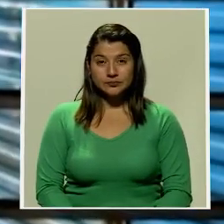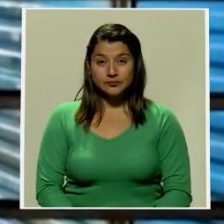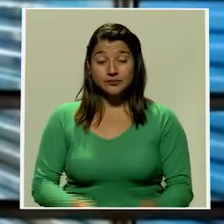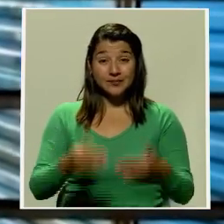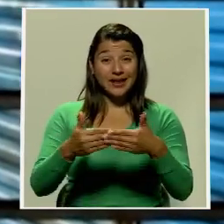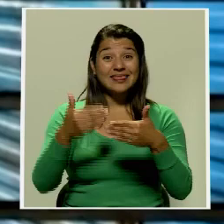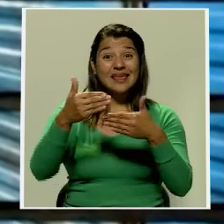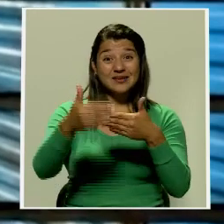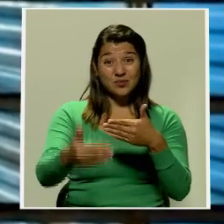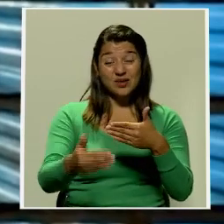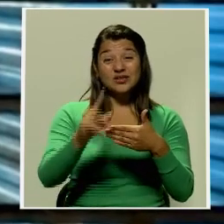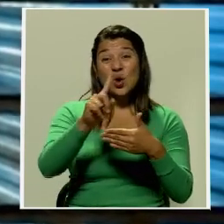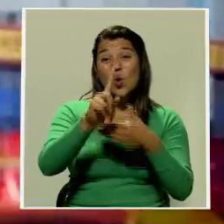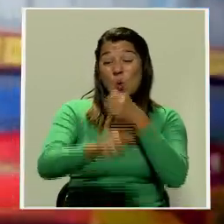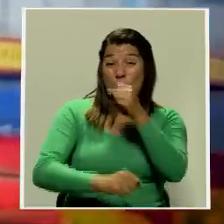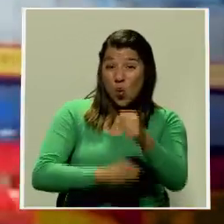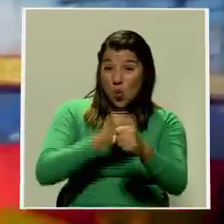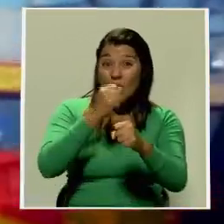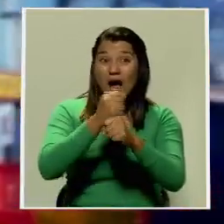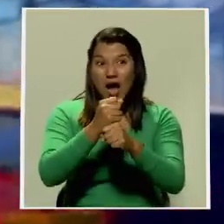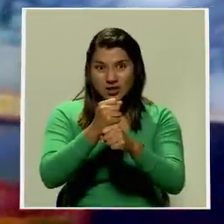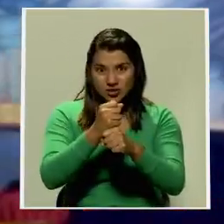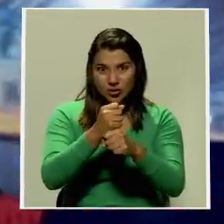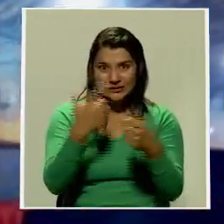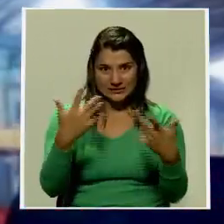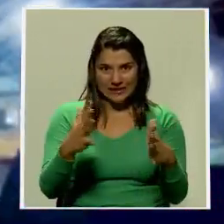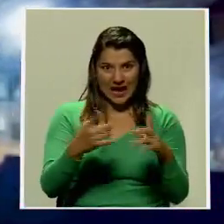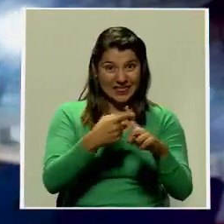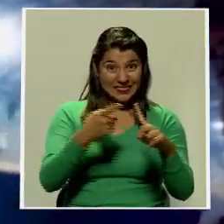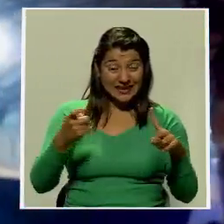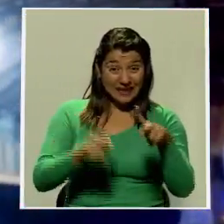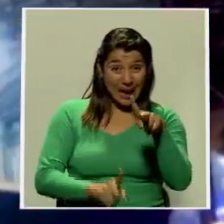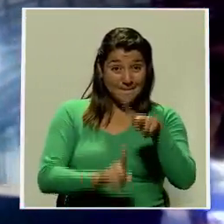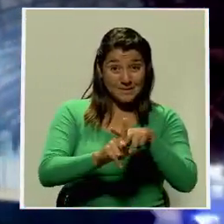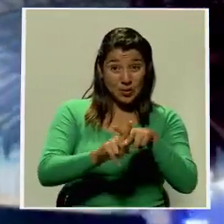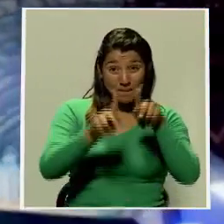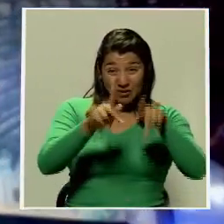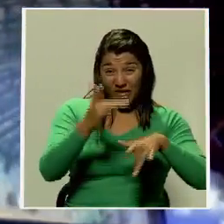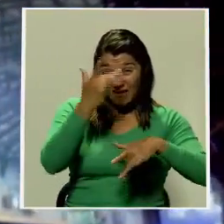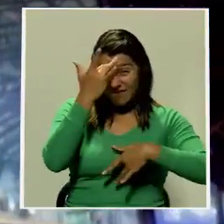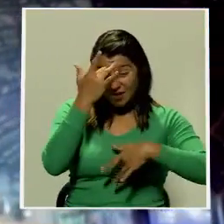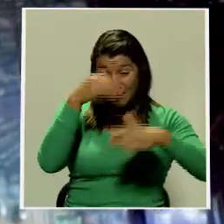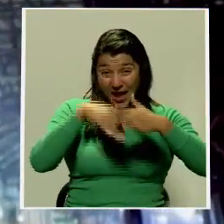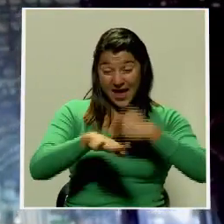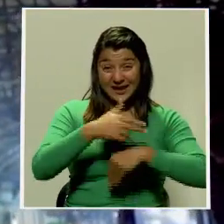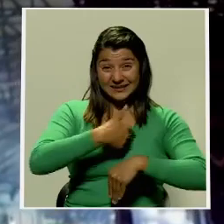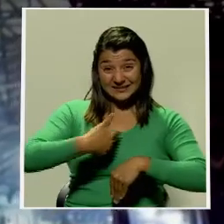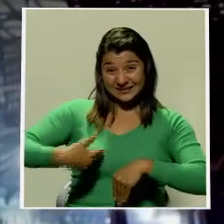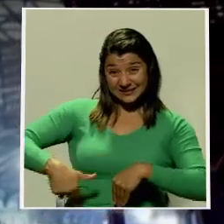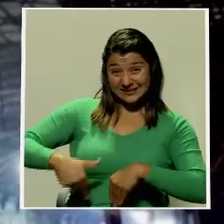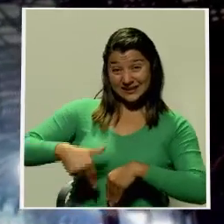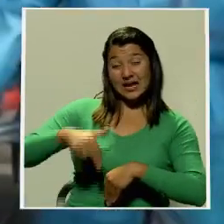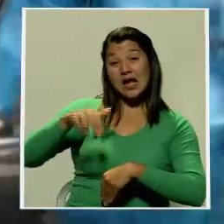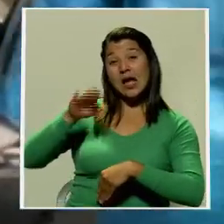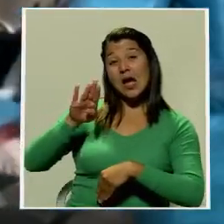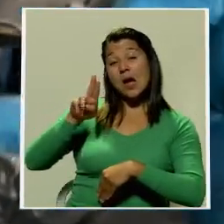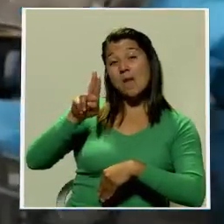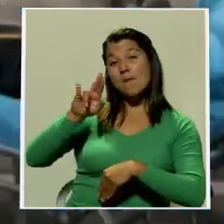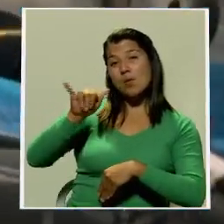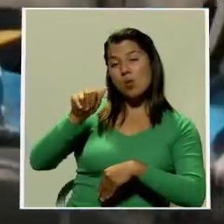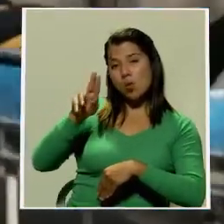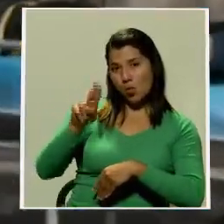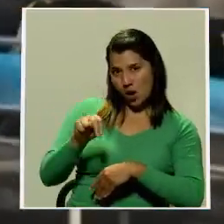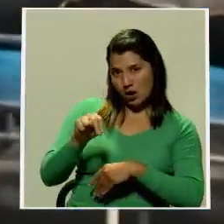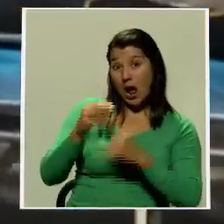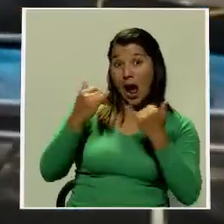Después de más de un año de la detección de los primeros casos en la región china de Wuhan, 10 científicos escogidos por la OMS tienen que viajar a